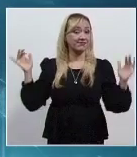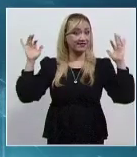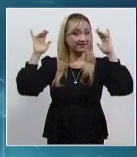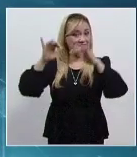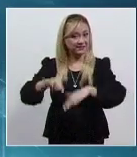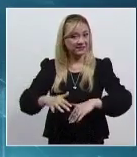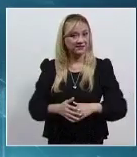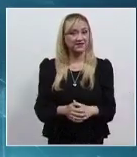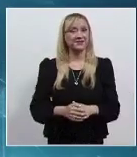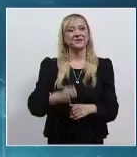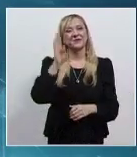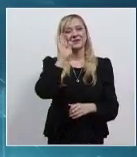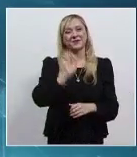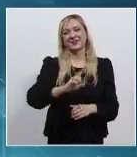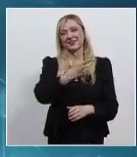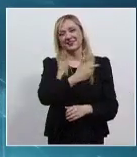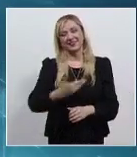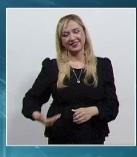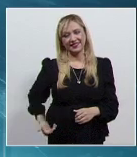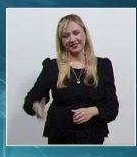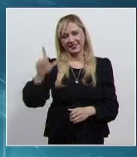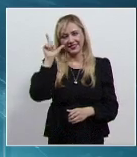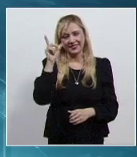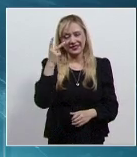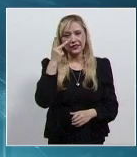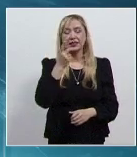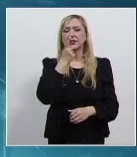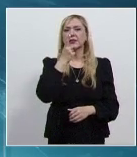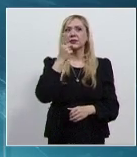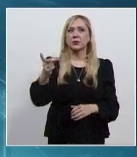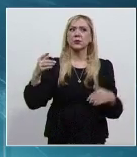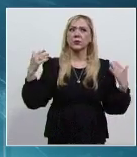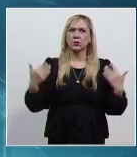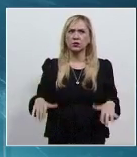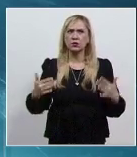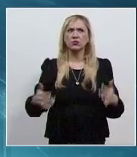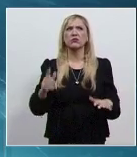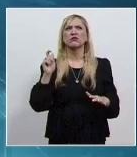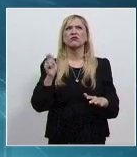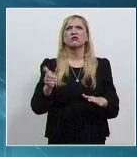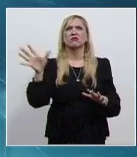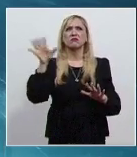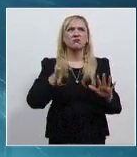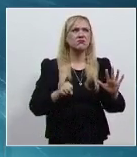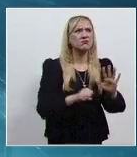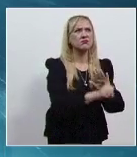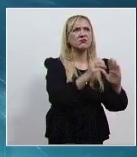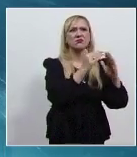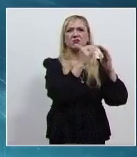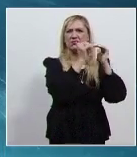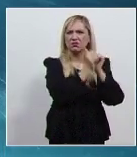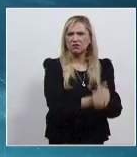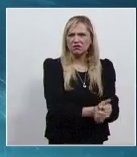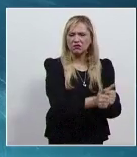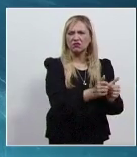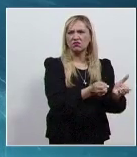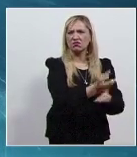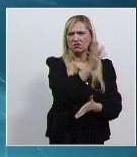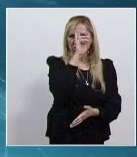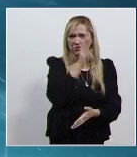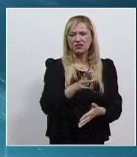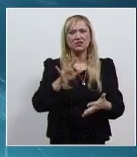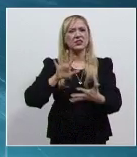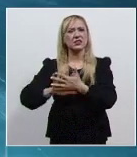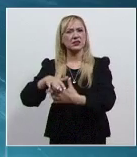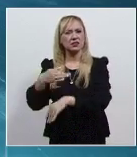La ministra presidenta Norma Lucía Piña reconoció que figuras como el arraigo y la prisión preventiva oficiosa impactan en